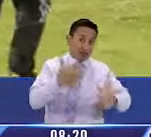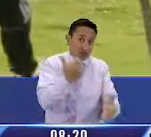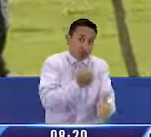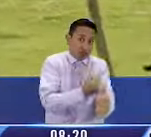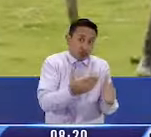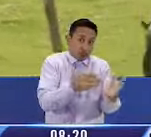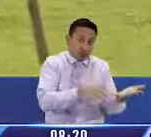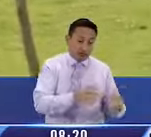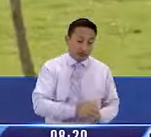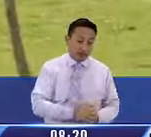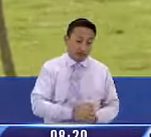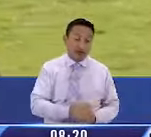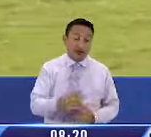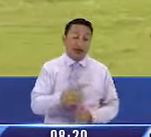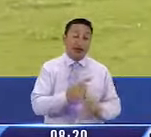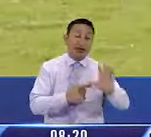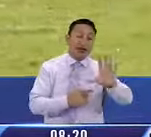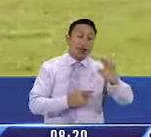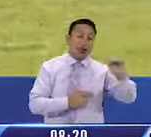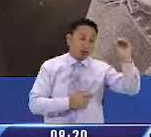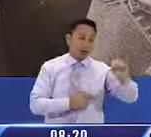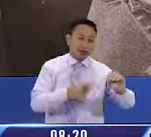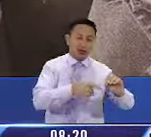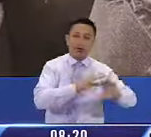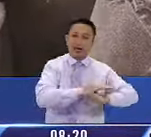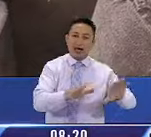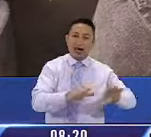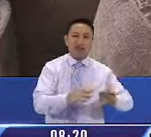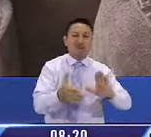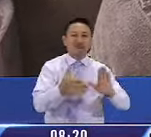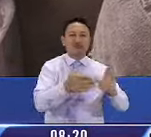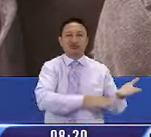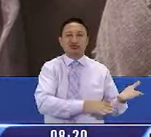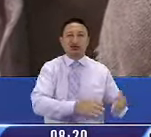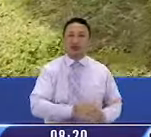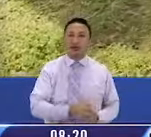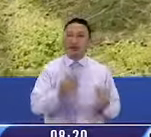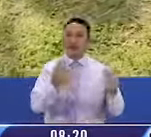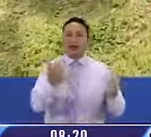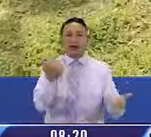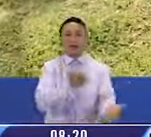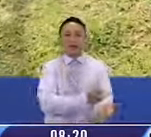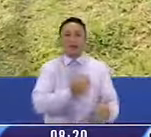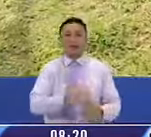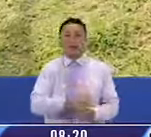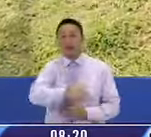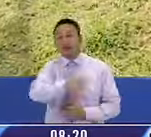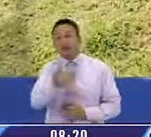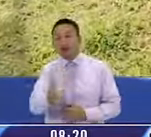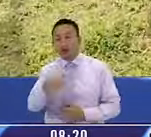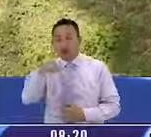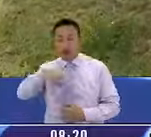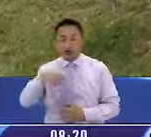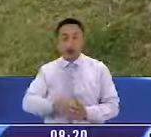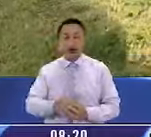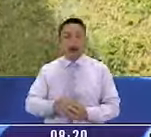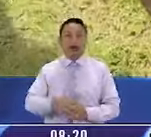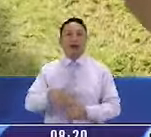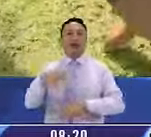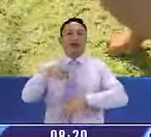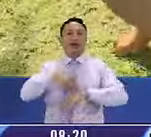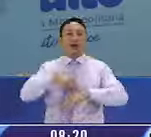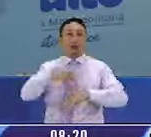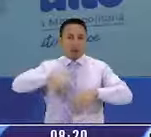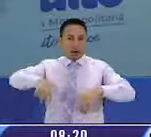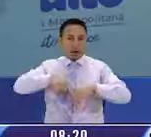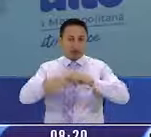el 50% llegó en condiciones críticas, por lo que se adoptó la medida. El resto fue por valoración en el tiempo de